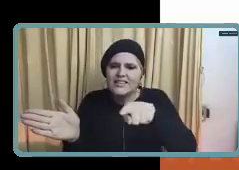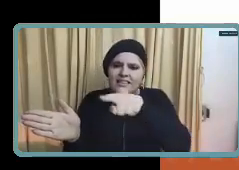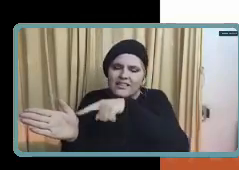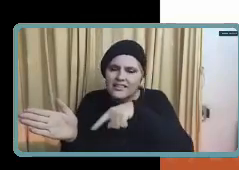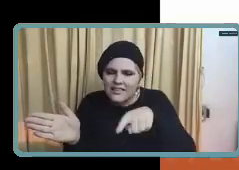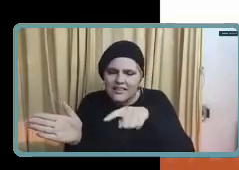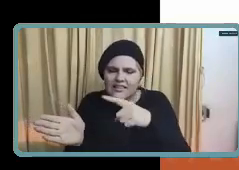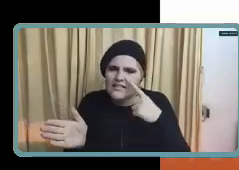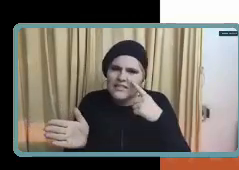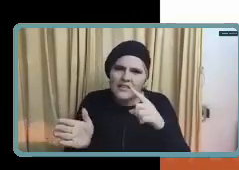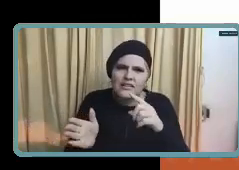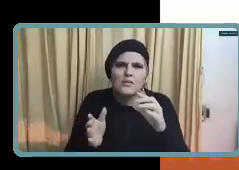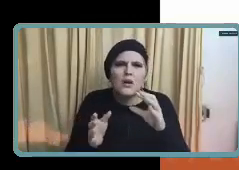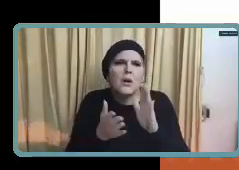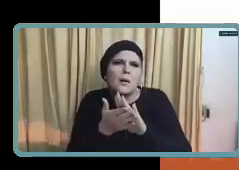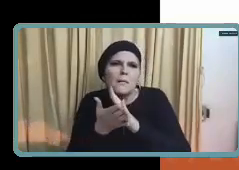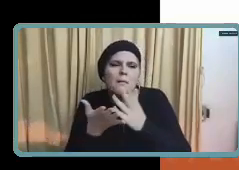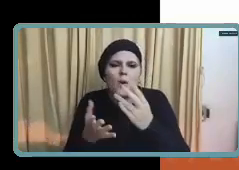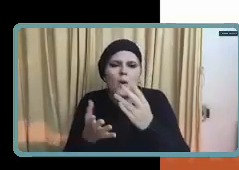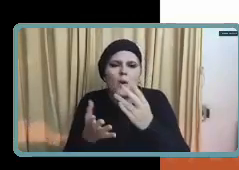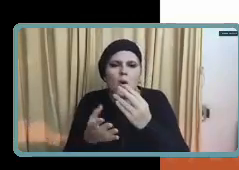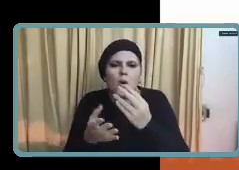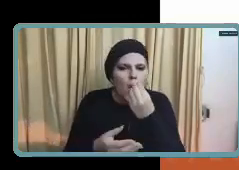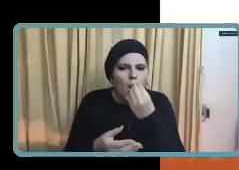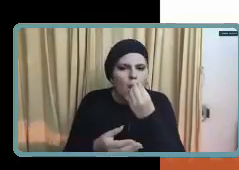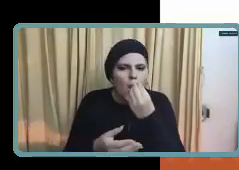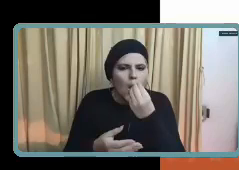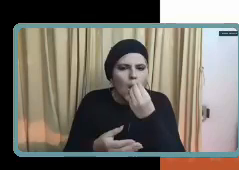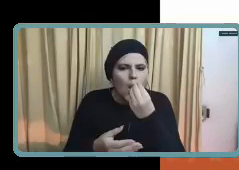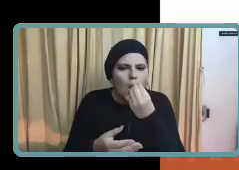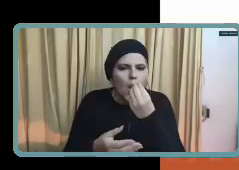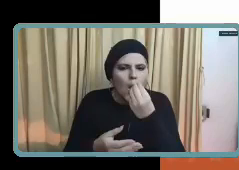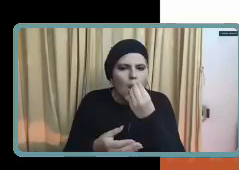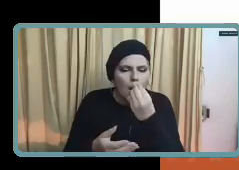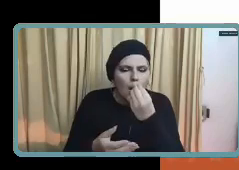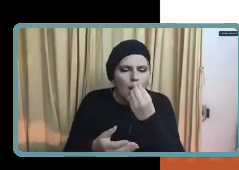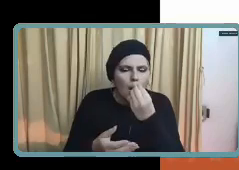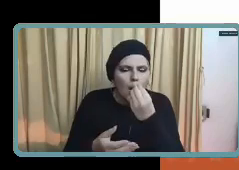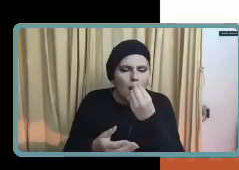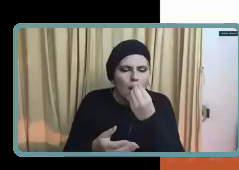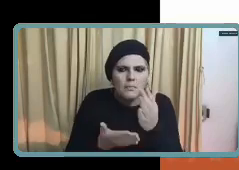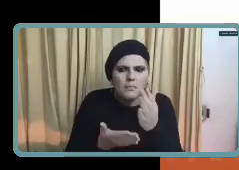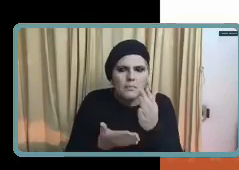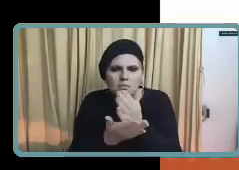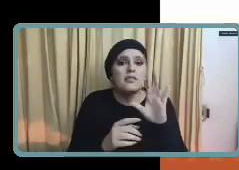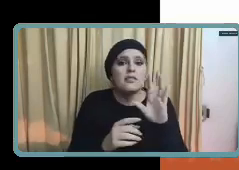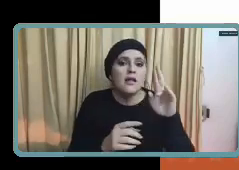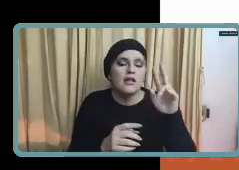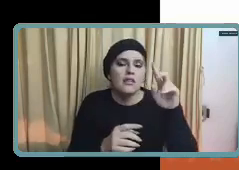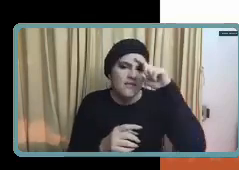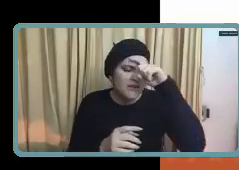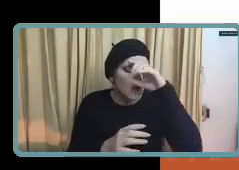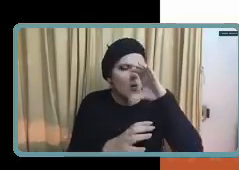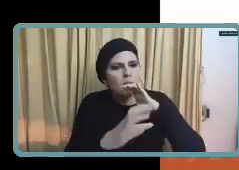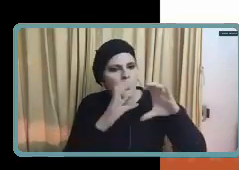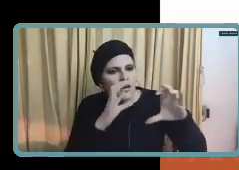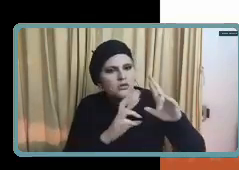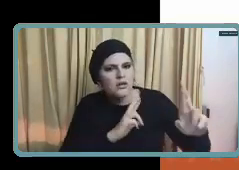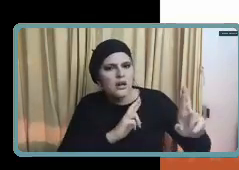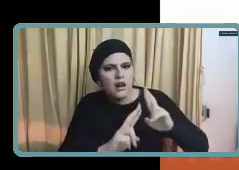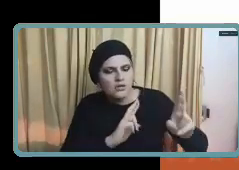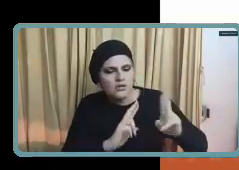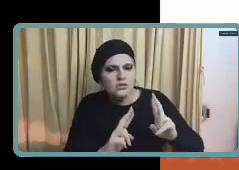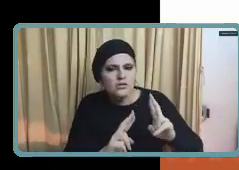las comidas. Y cuando hay solamente dificultades de la comunicación y de la interacción social, es otra condición dentro de este manual